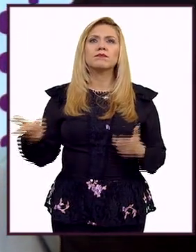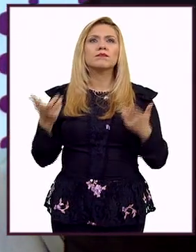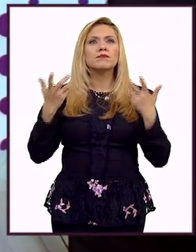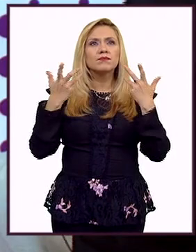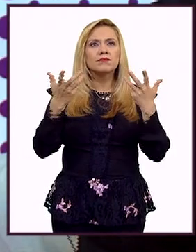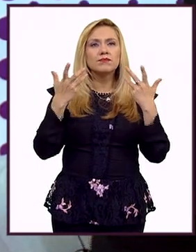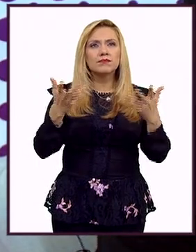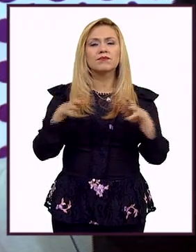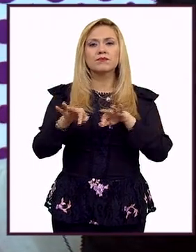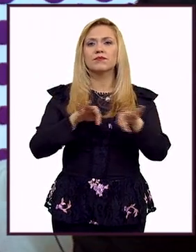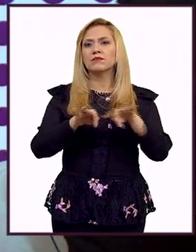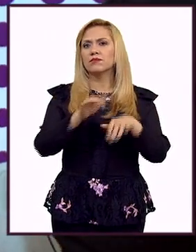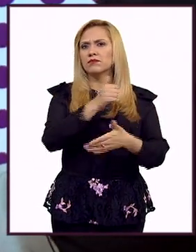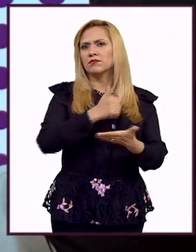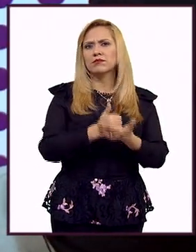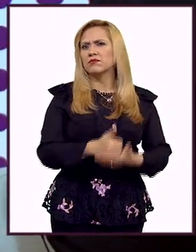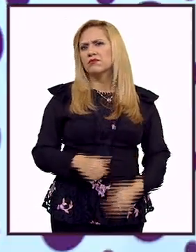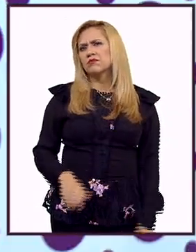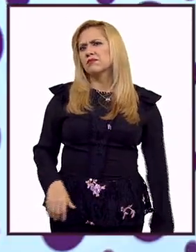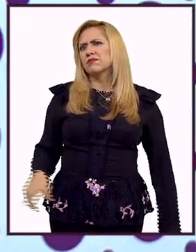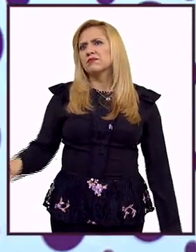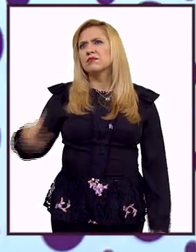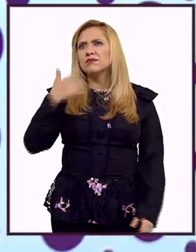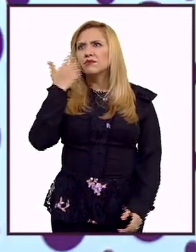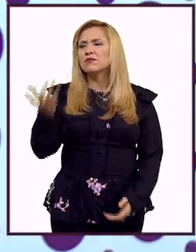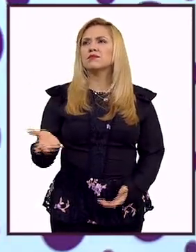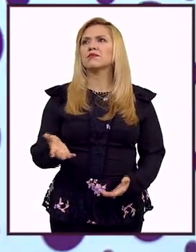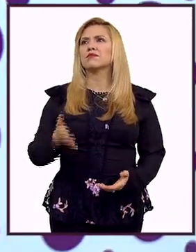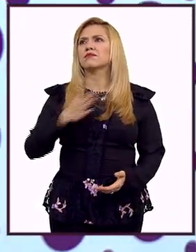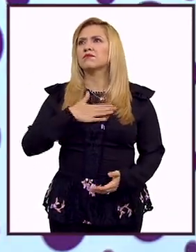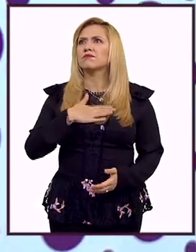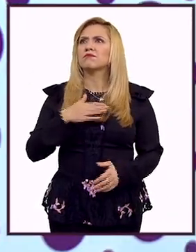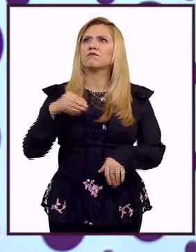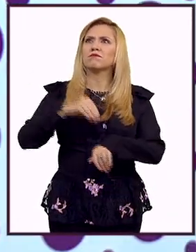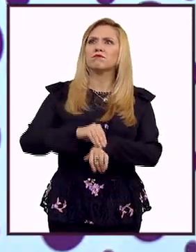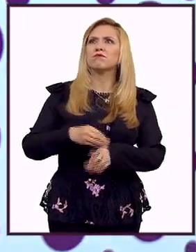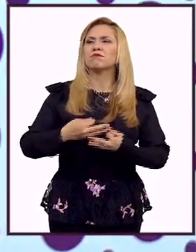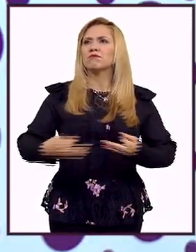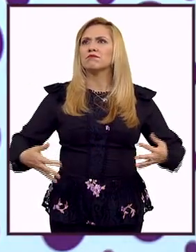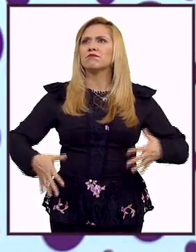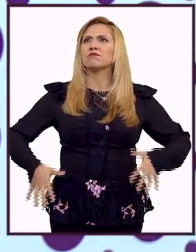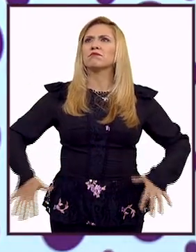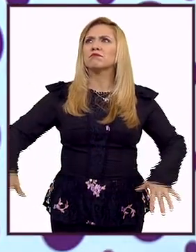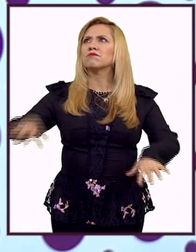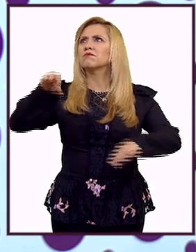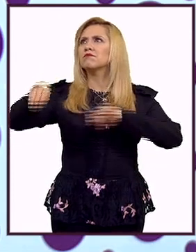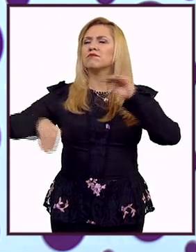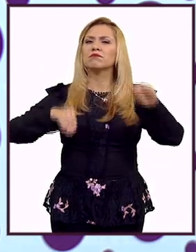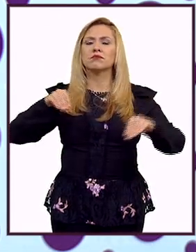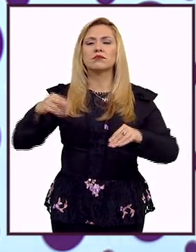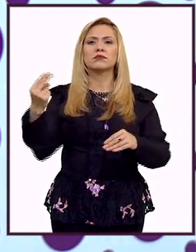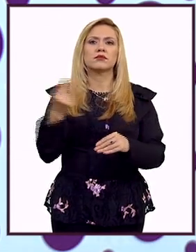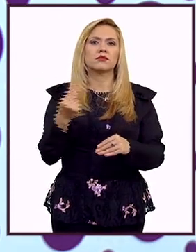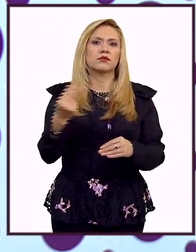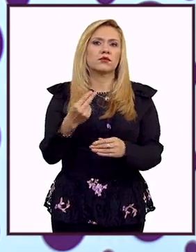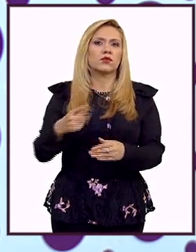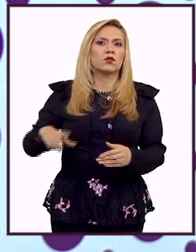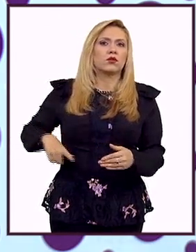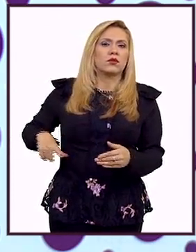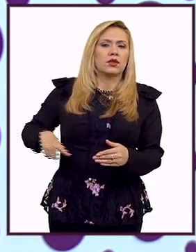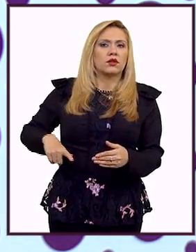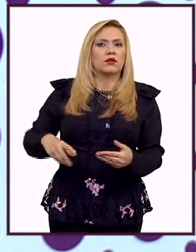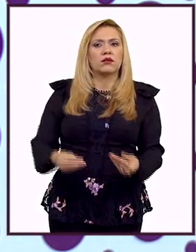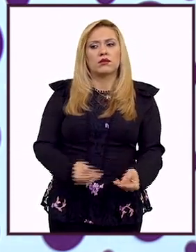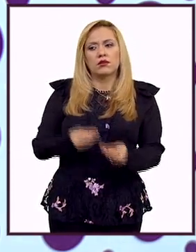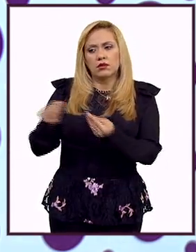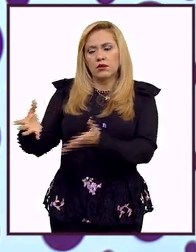a un empleo urbano, ellos también tienen aspiraciones a generar desarrollo de su territorio y hay que generar políticas, instrumentos que